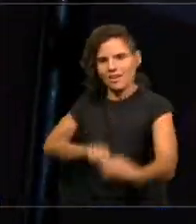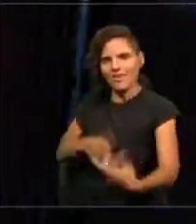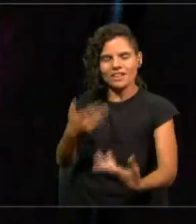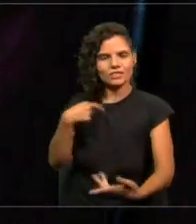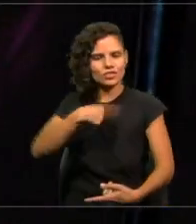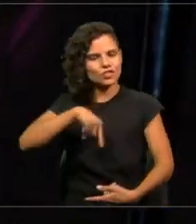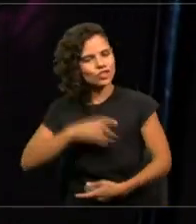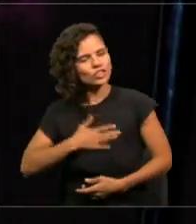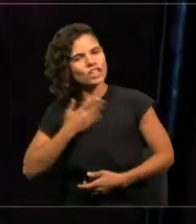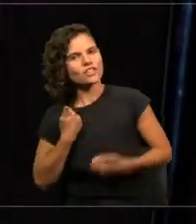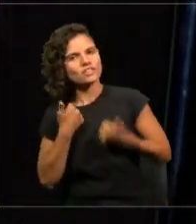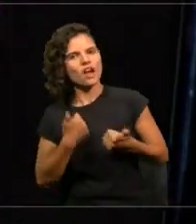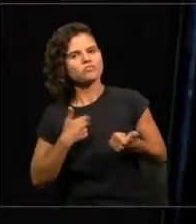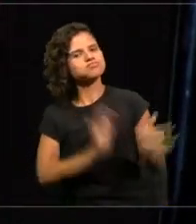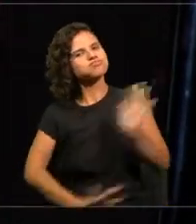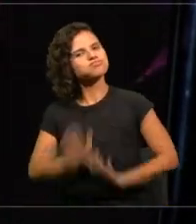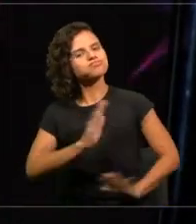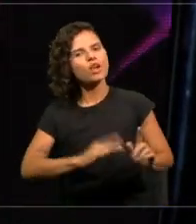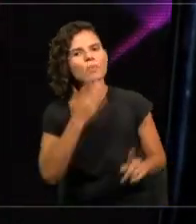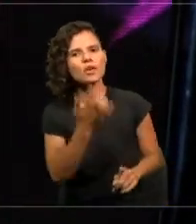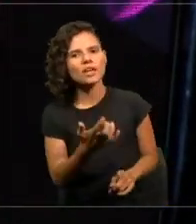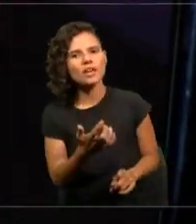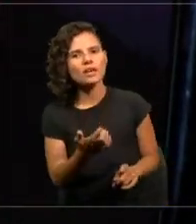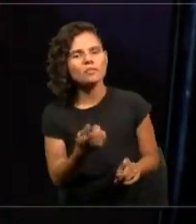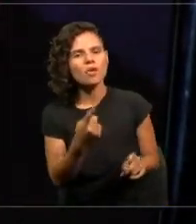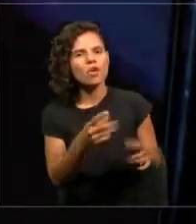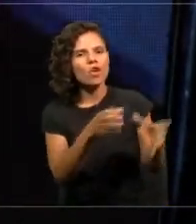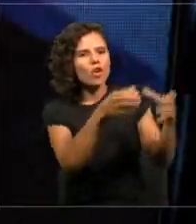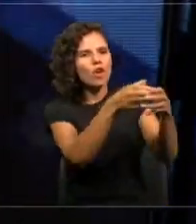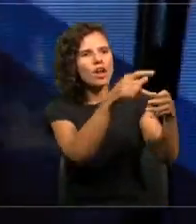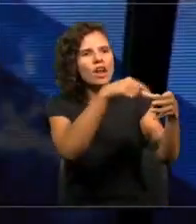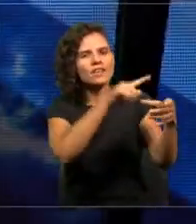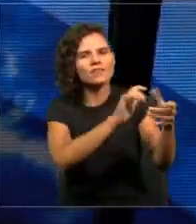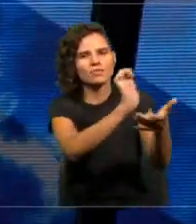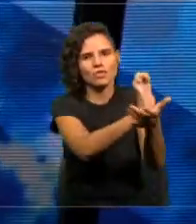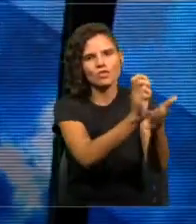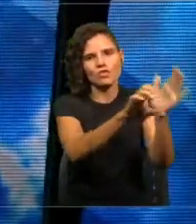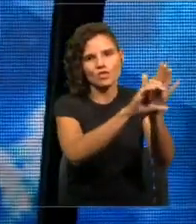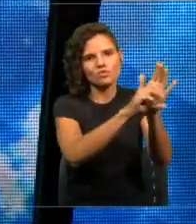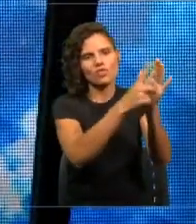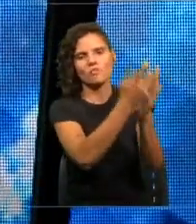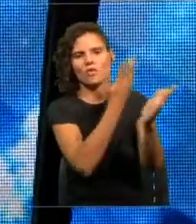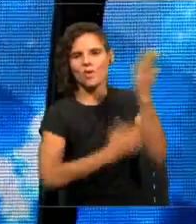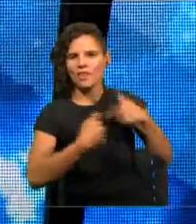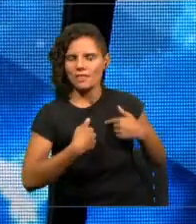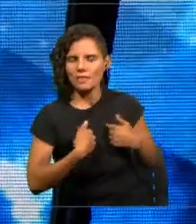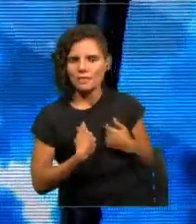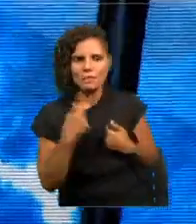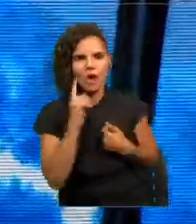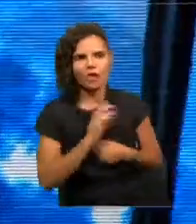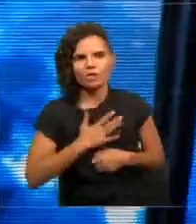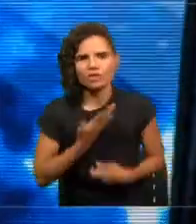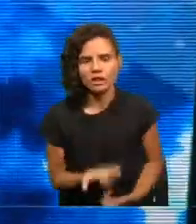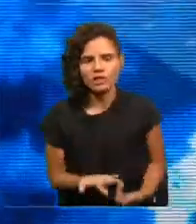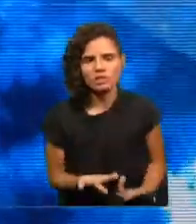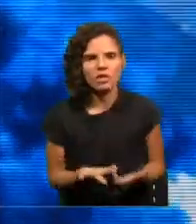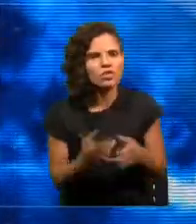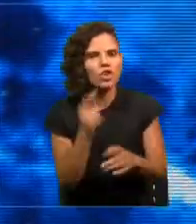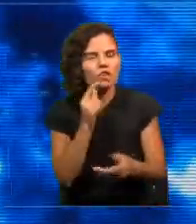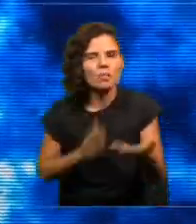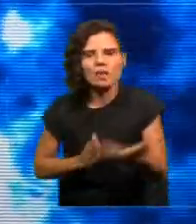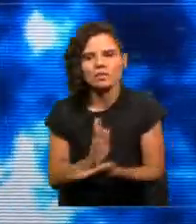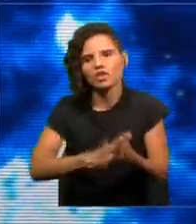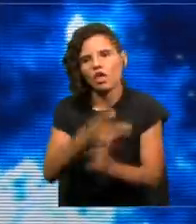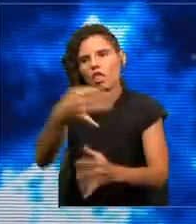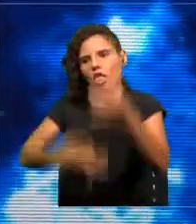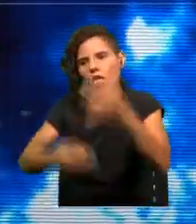sentirnos ya protegidos por los organismos por la constitución de manera tal quien no necesitáramos iniciar un